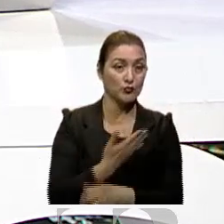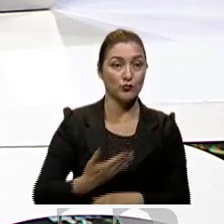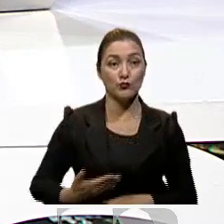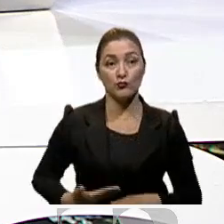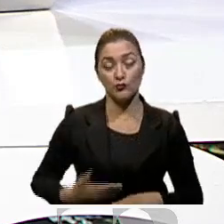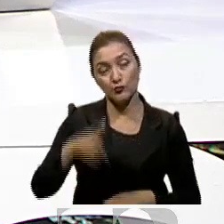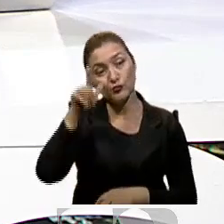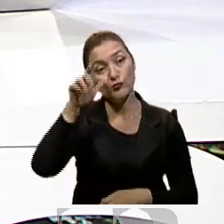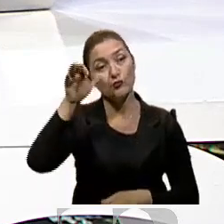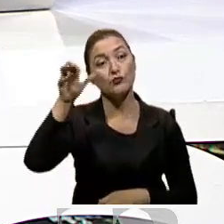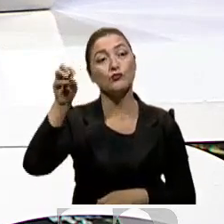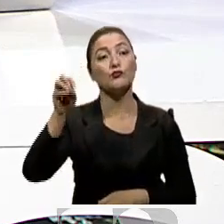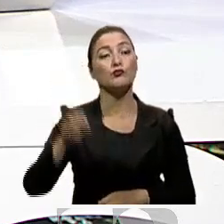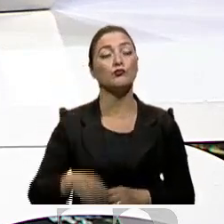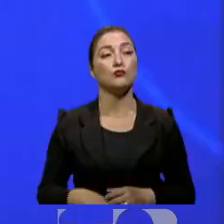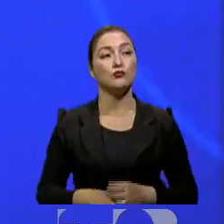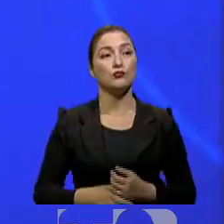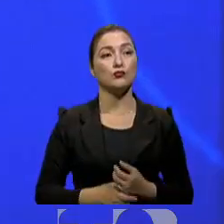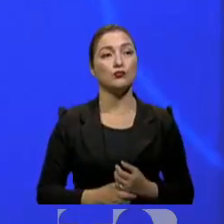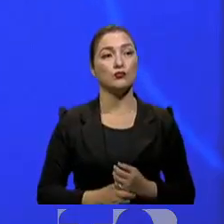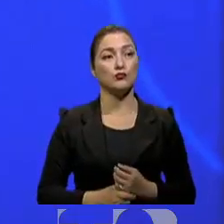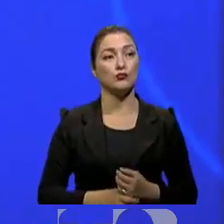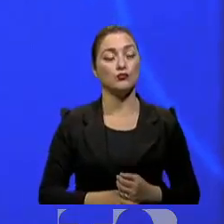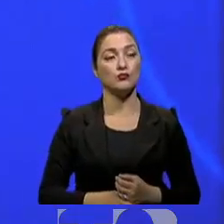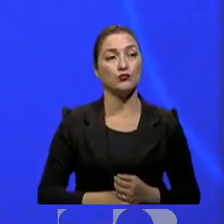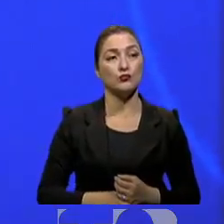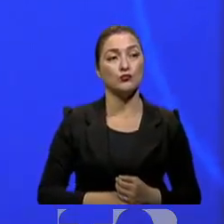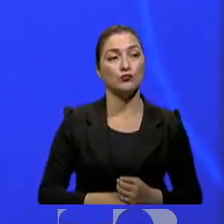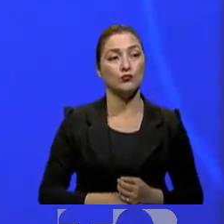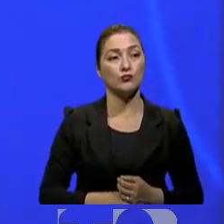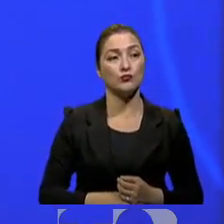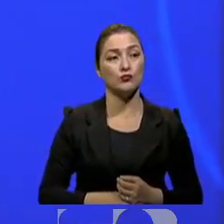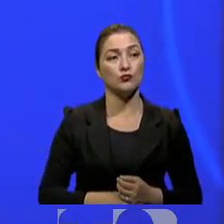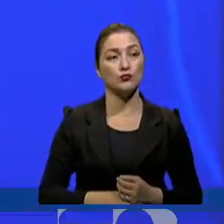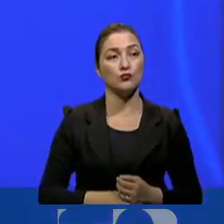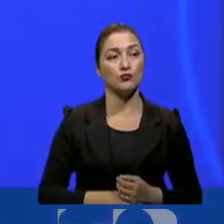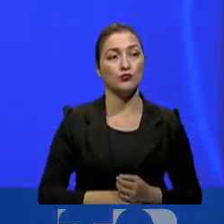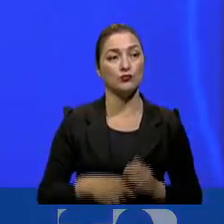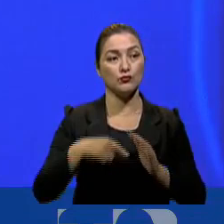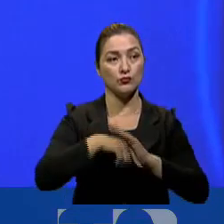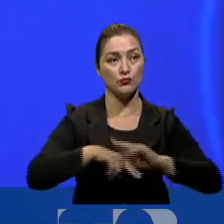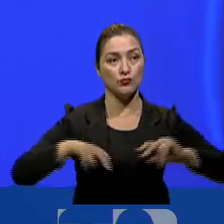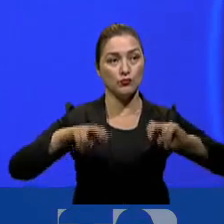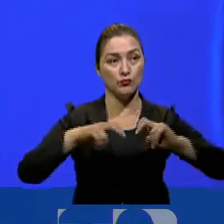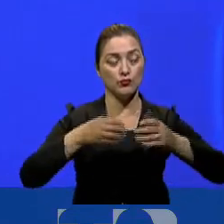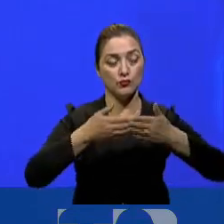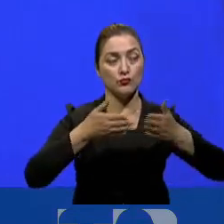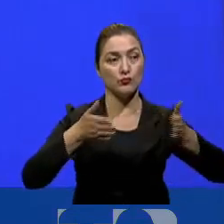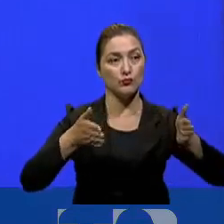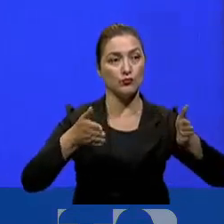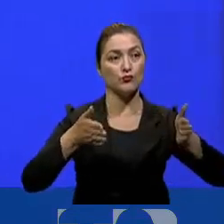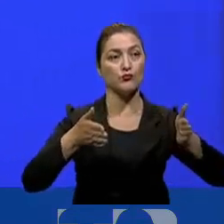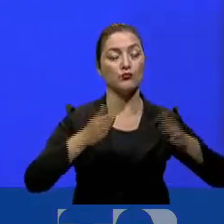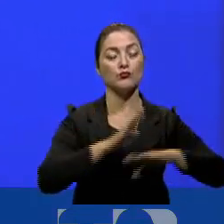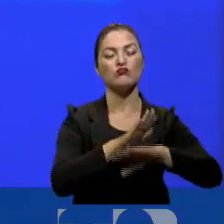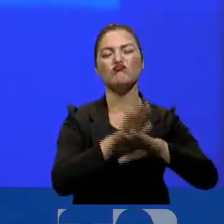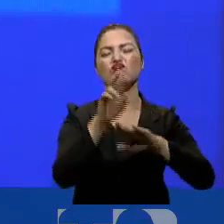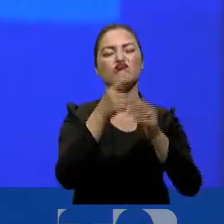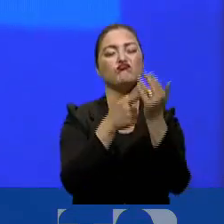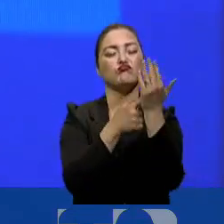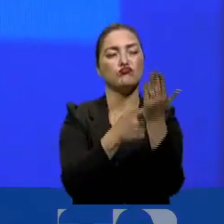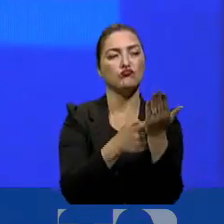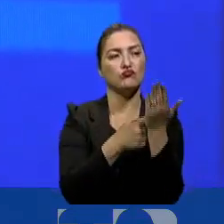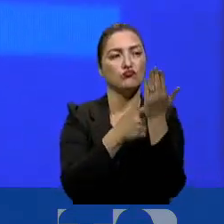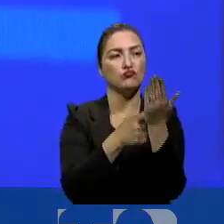la República, Guillermo Lasso. Se reabre este caso, como le acabo de indicar a Liz, por el